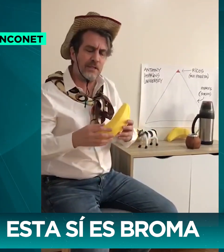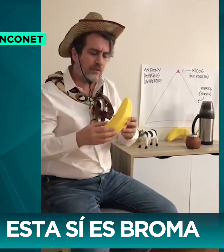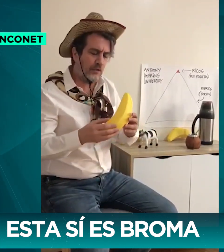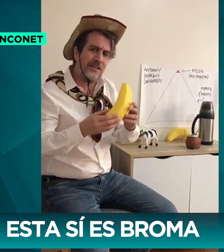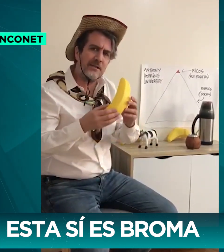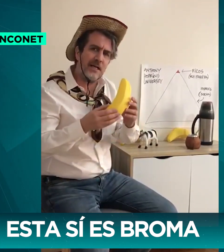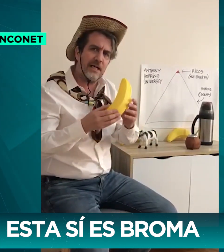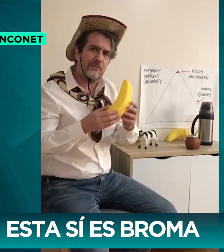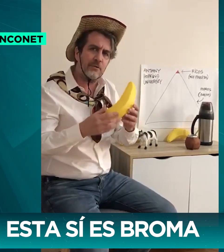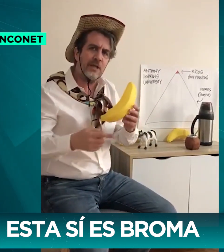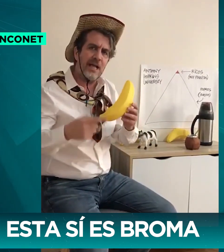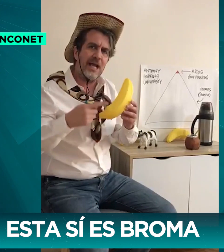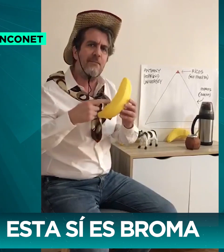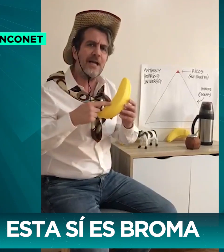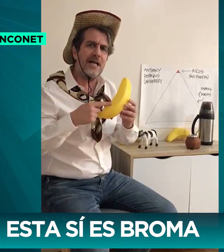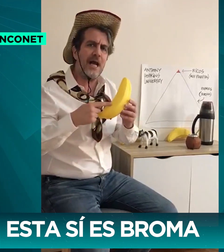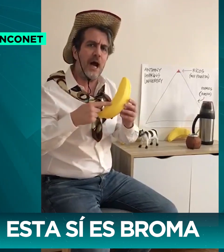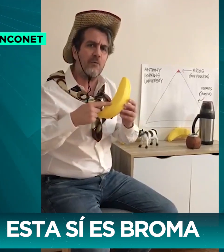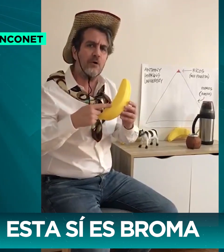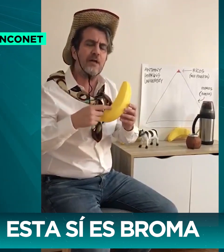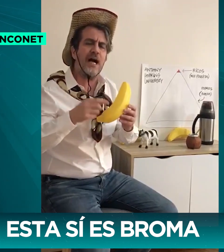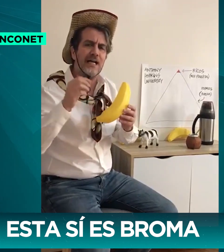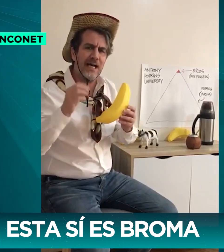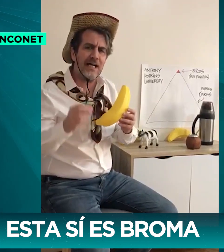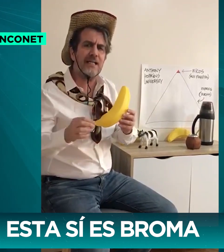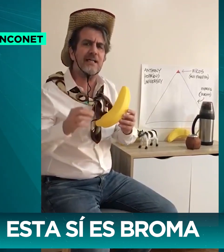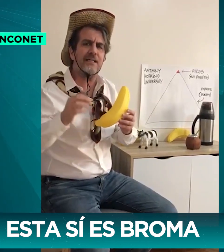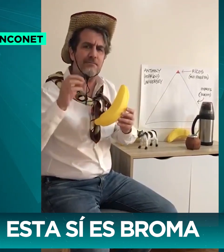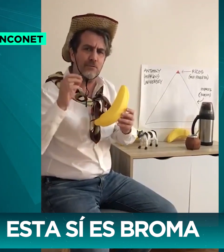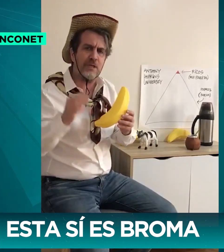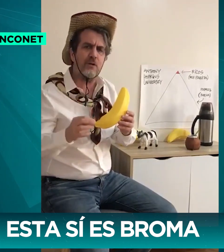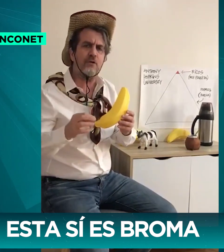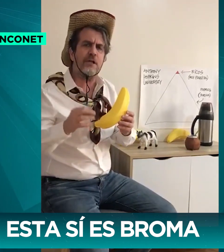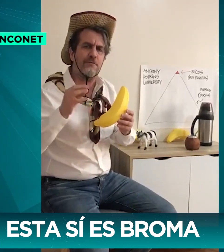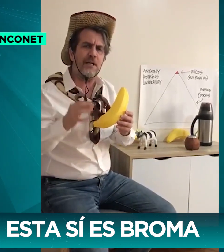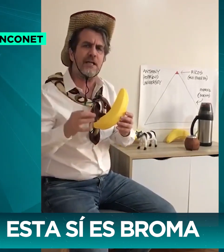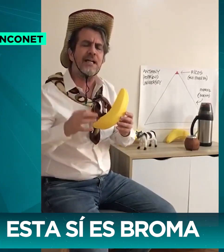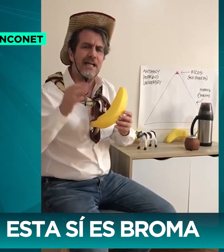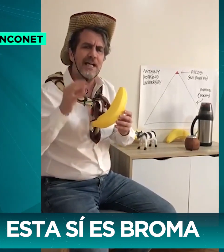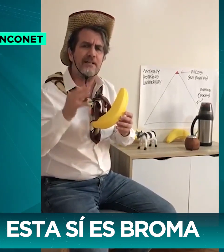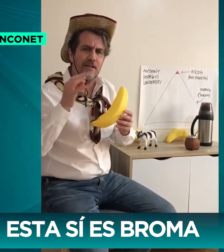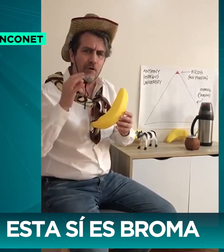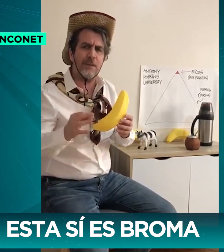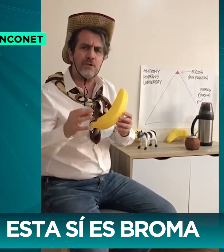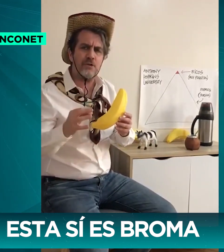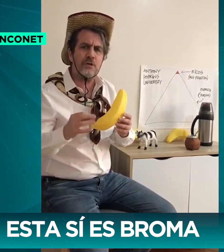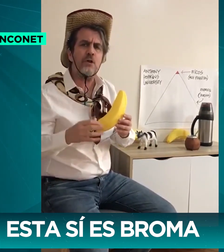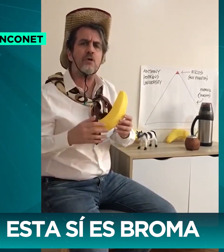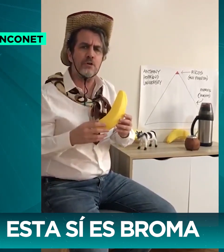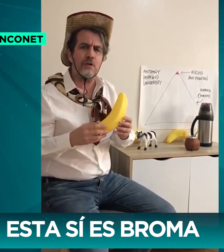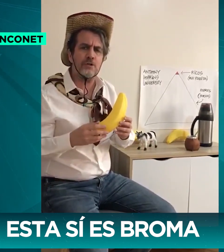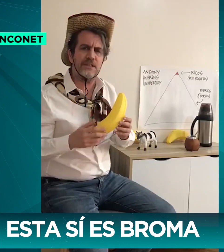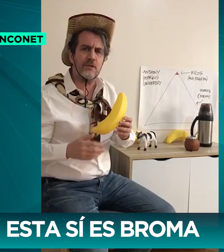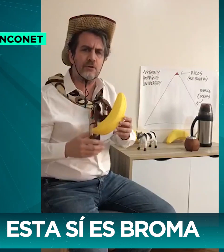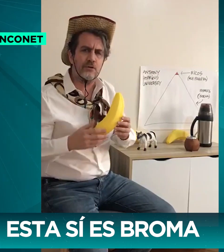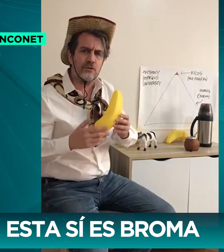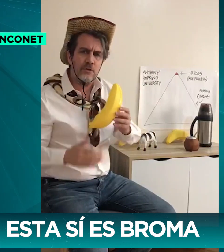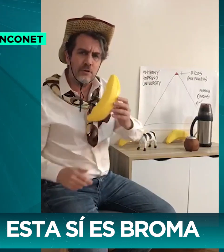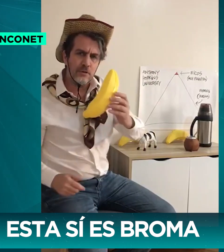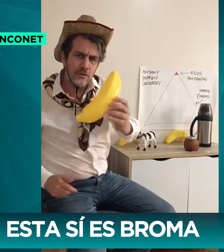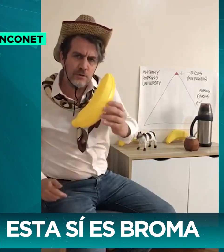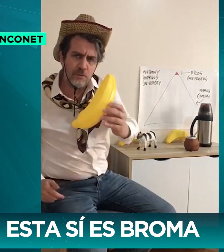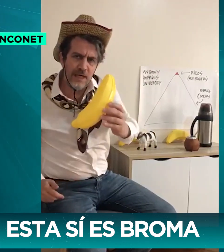tributamos distinto, entregaremos el Banana Award a cada diputado que frene este atropello contra los